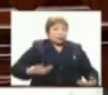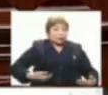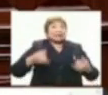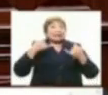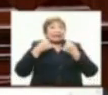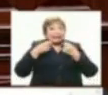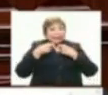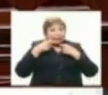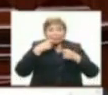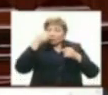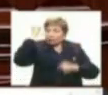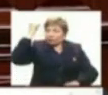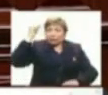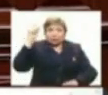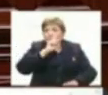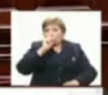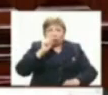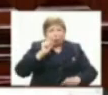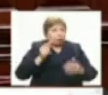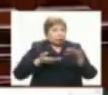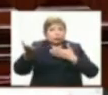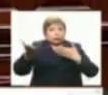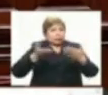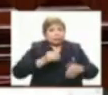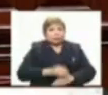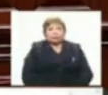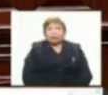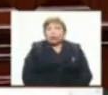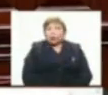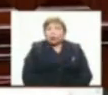Internet será un derecho, no un servicio.